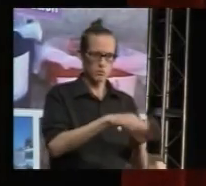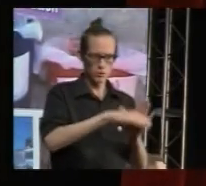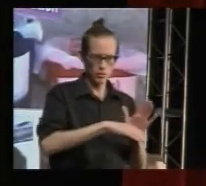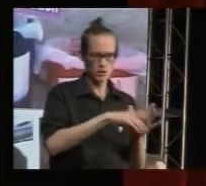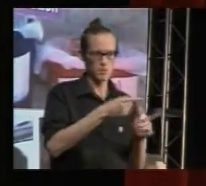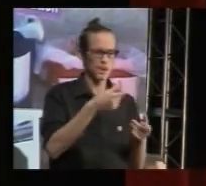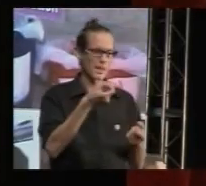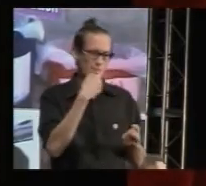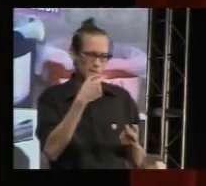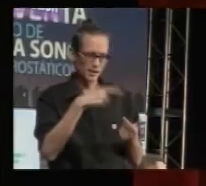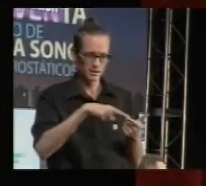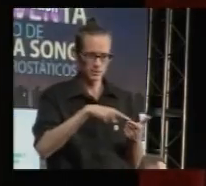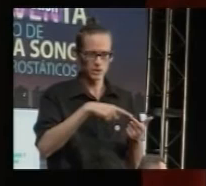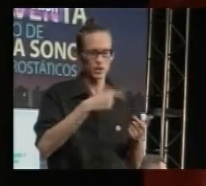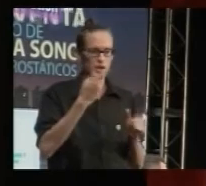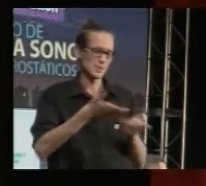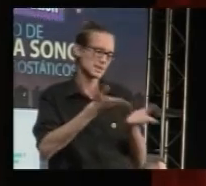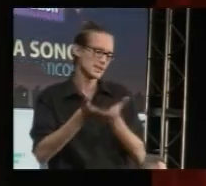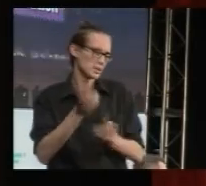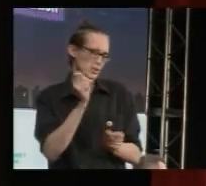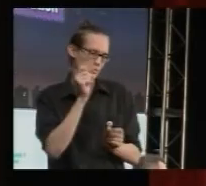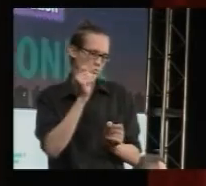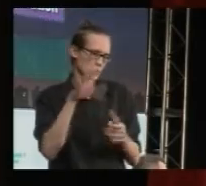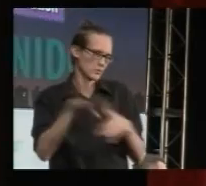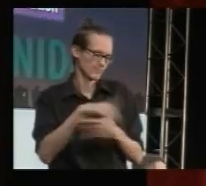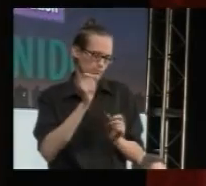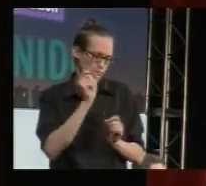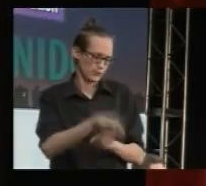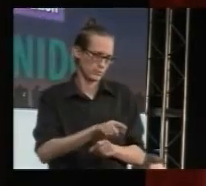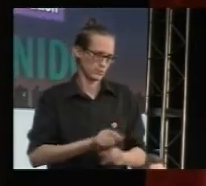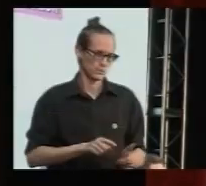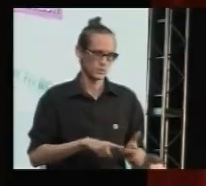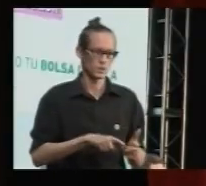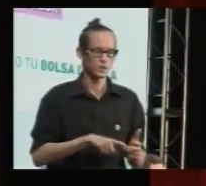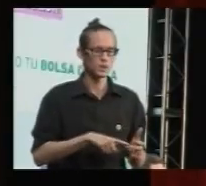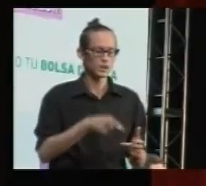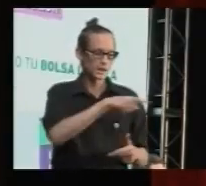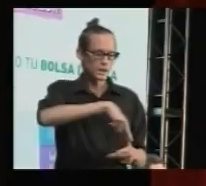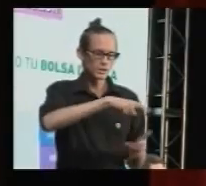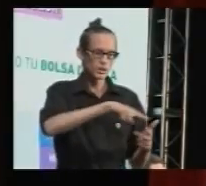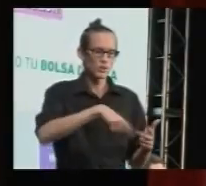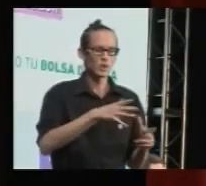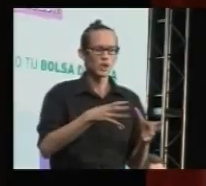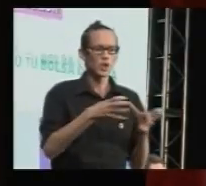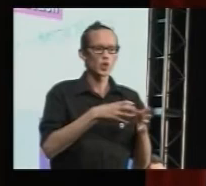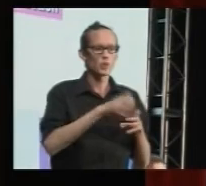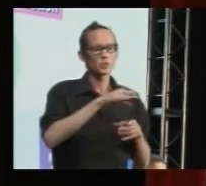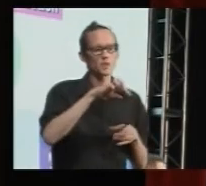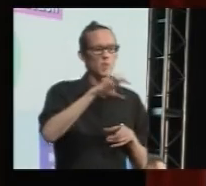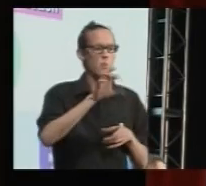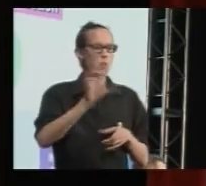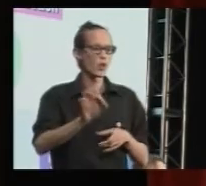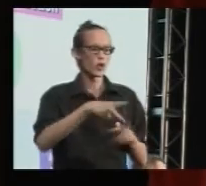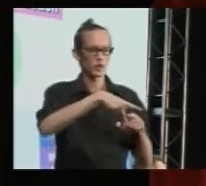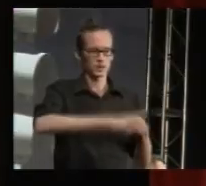de servicios especializados. Estas empresas conforman en Paraná el grupo que se llama el Polo Tecnológico y que